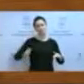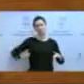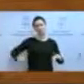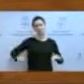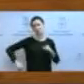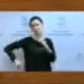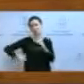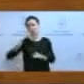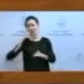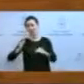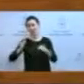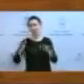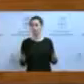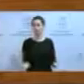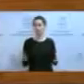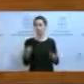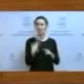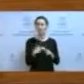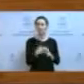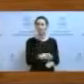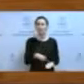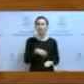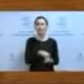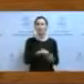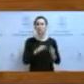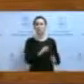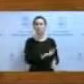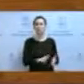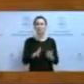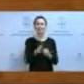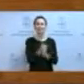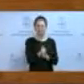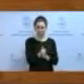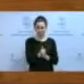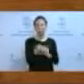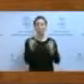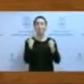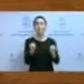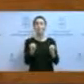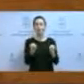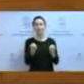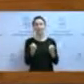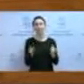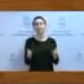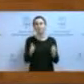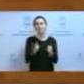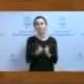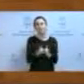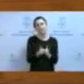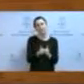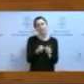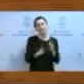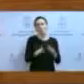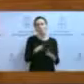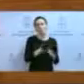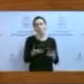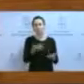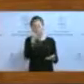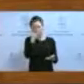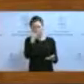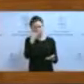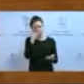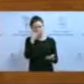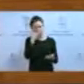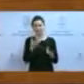la política de centros, donde tienen preferencia grandes dependientes sobre los moderados, hace necesario que las ratios no